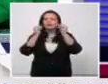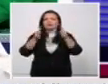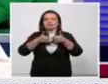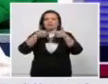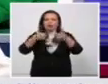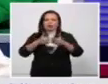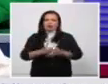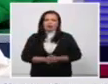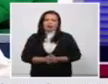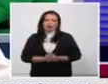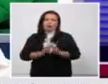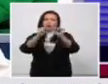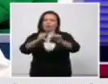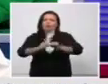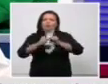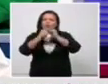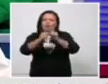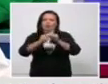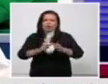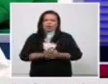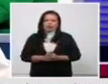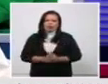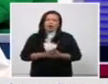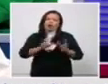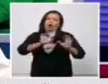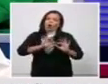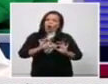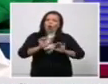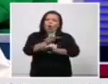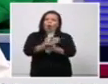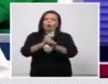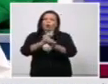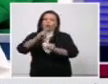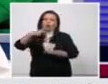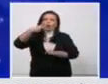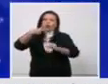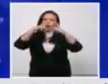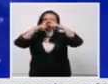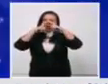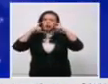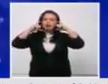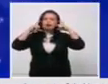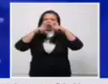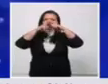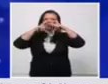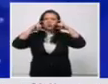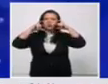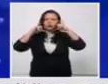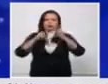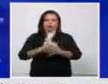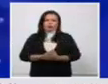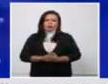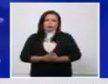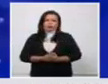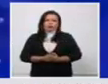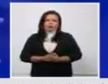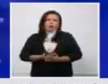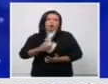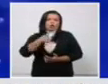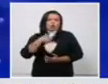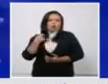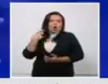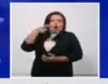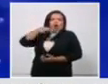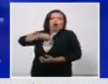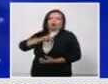no, doble mascarilla. Y no es que lo digamos nosotros, es que como ven, dando por ciento, se han hecho estudios